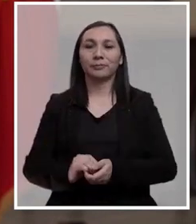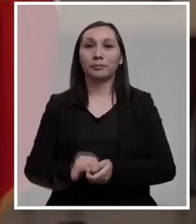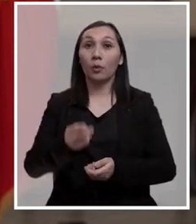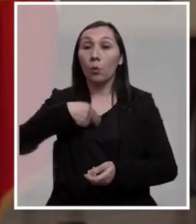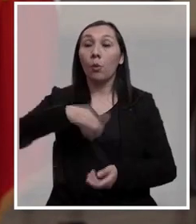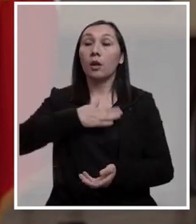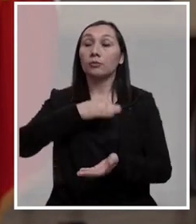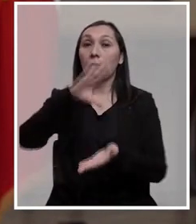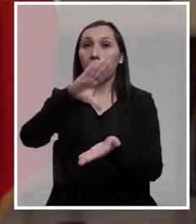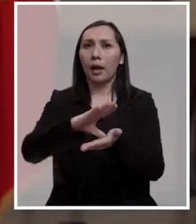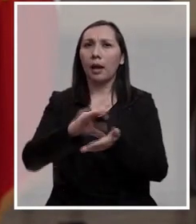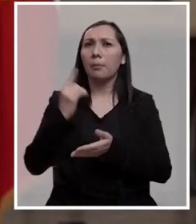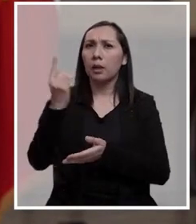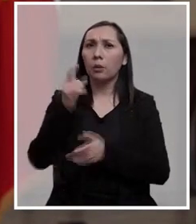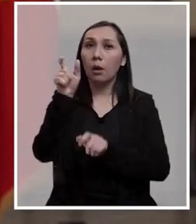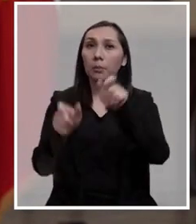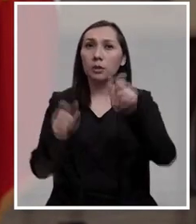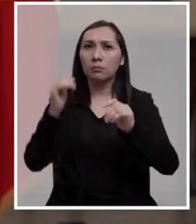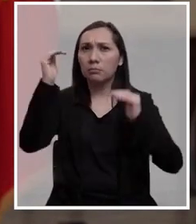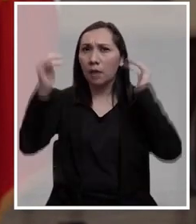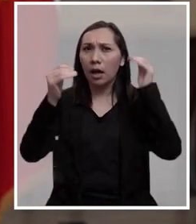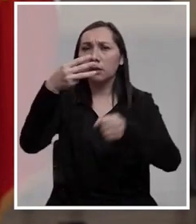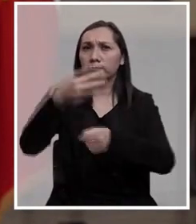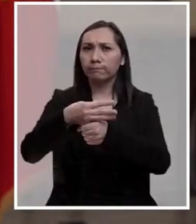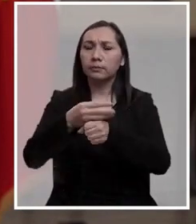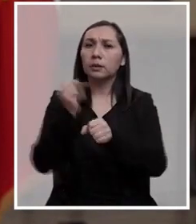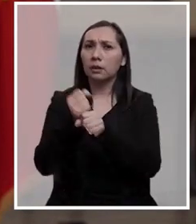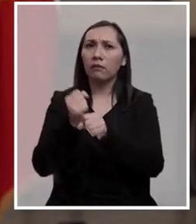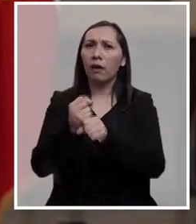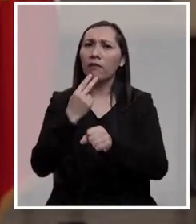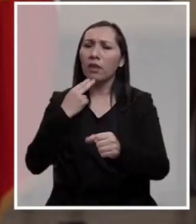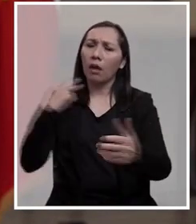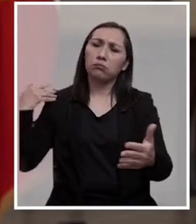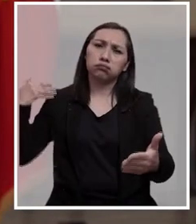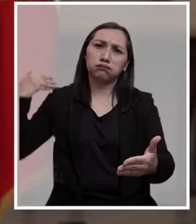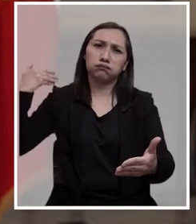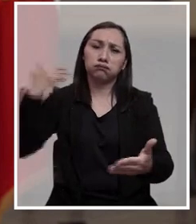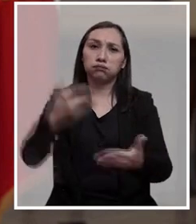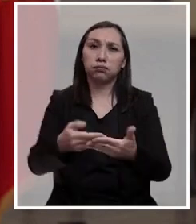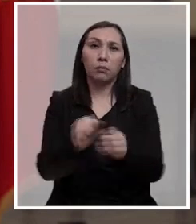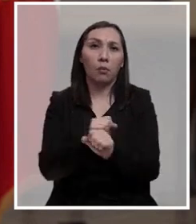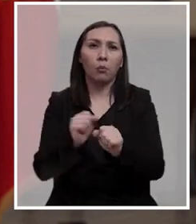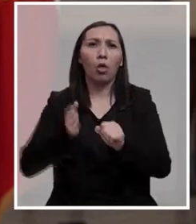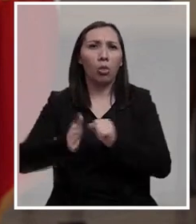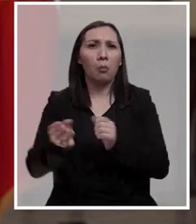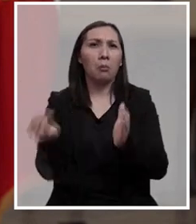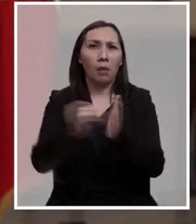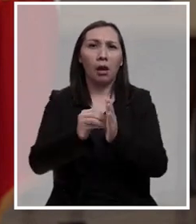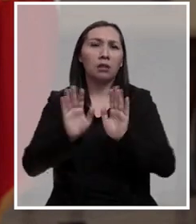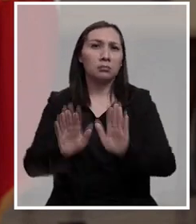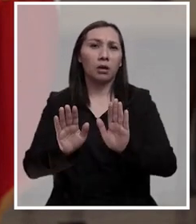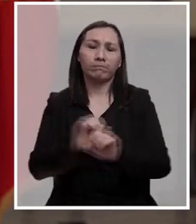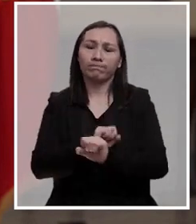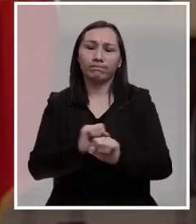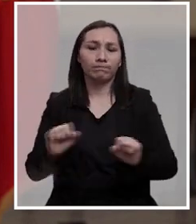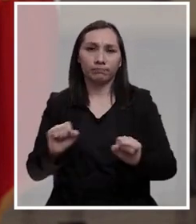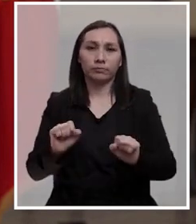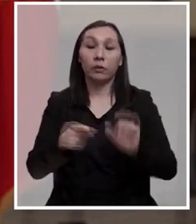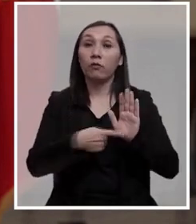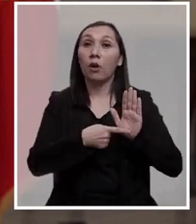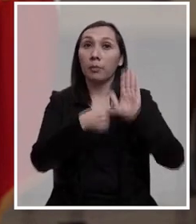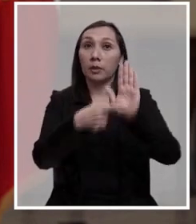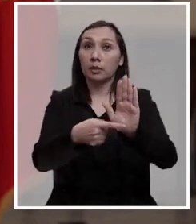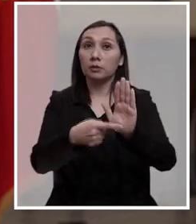nuestro país y en particular las personas mayores que han trabajado toda su vida no pueden seguir esperando quiero